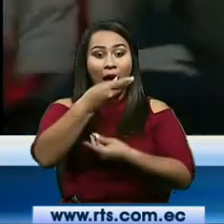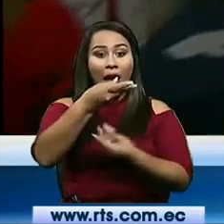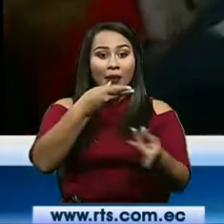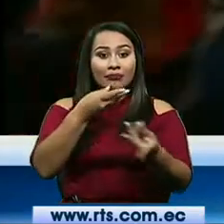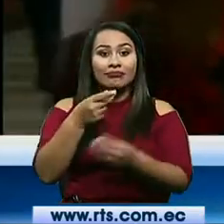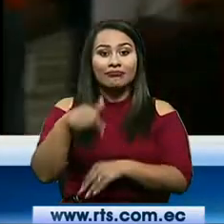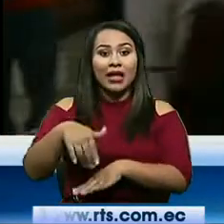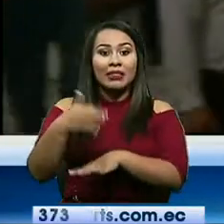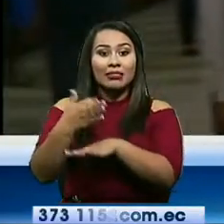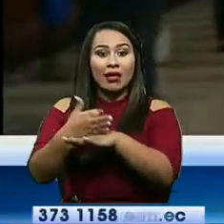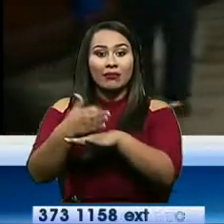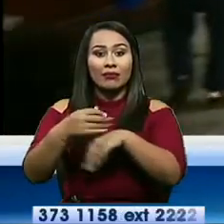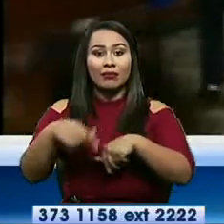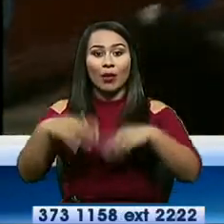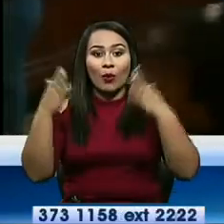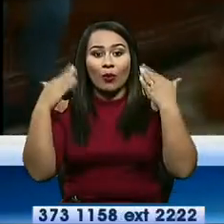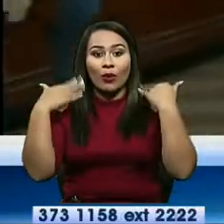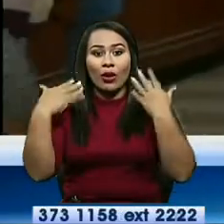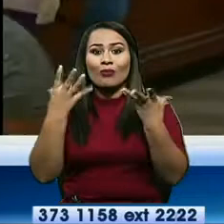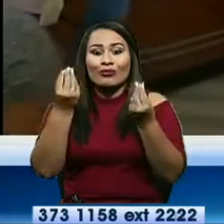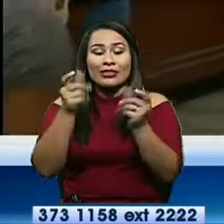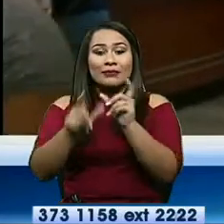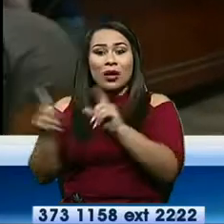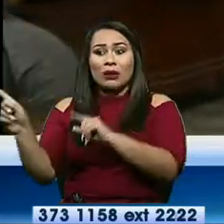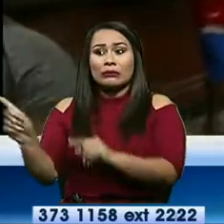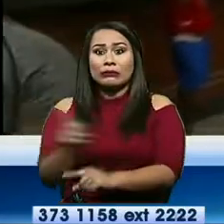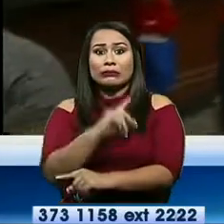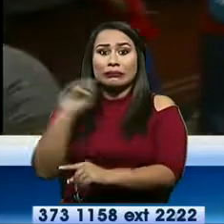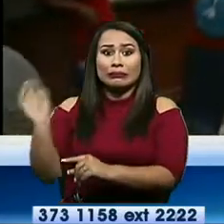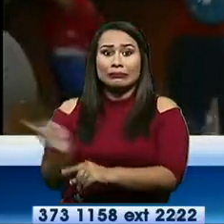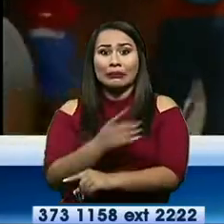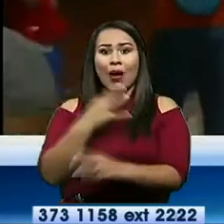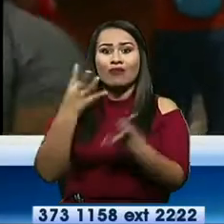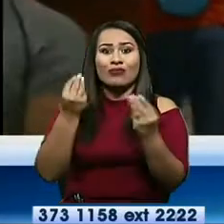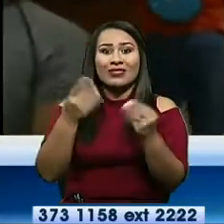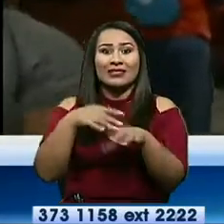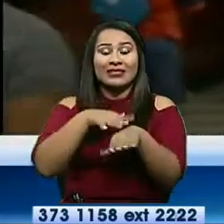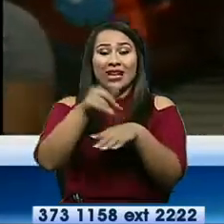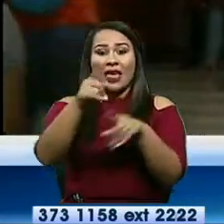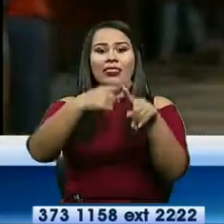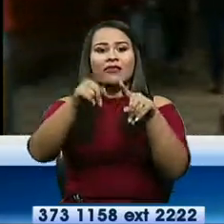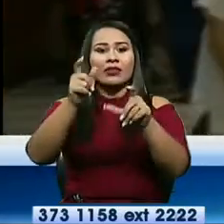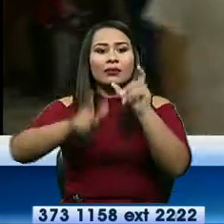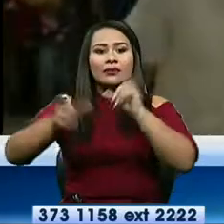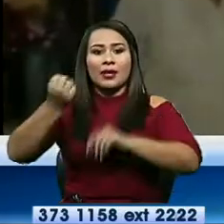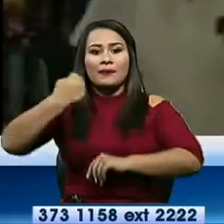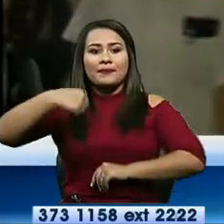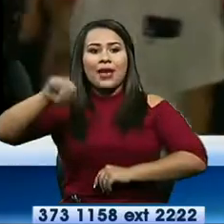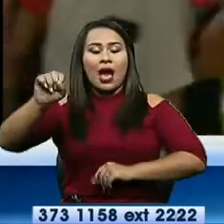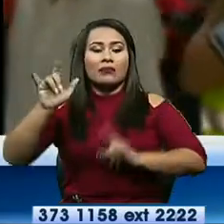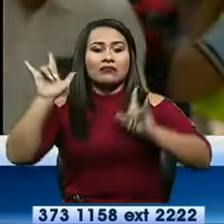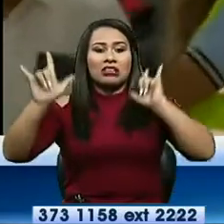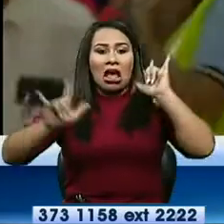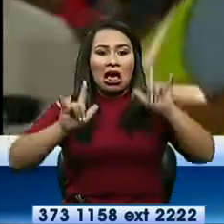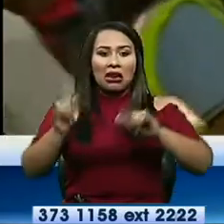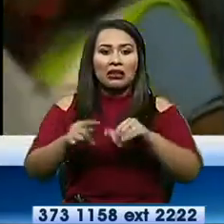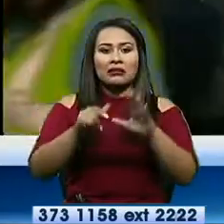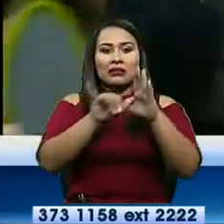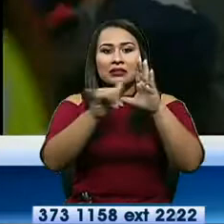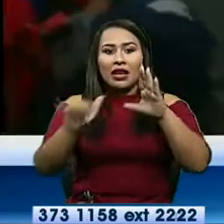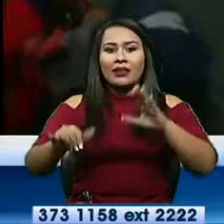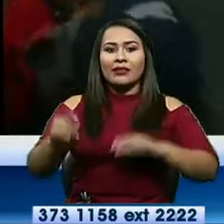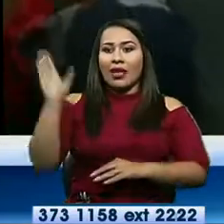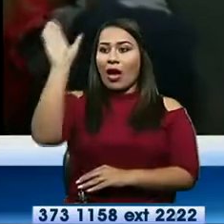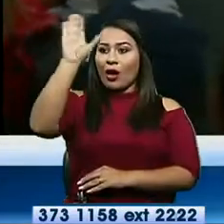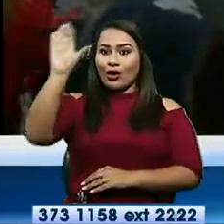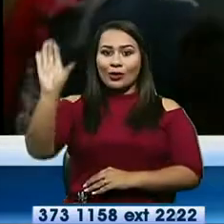terminal terrestre de Guayaquil, en donde podemos ver un intenso movimiento. Son los distintos balnearios turísticos de la costa